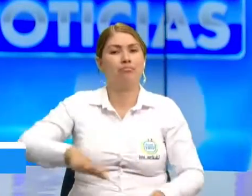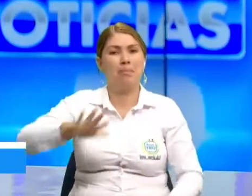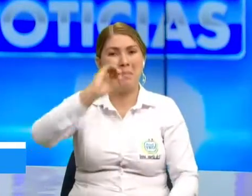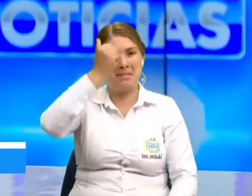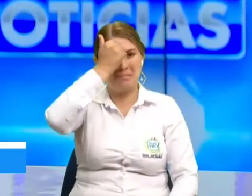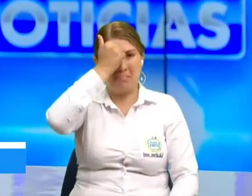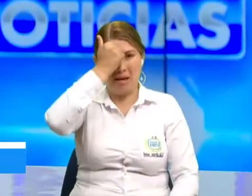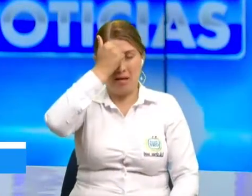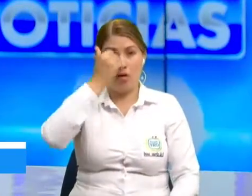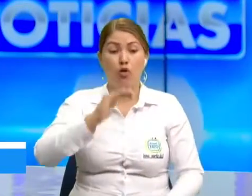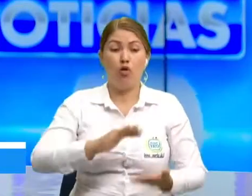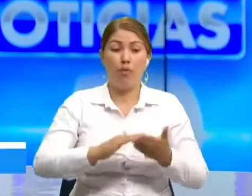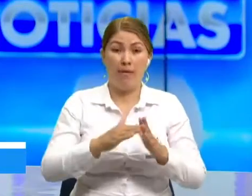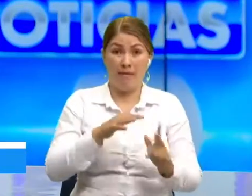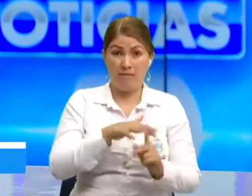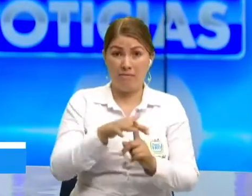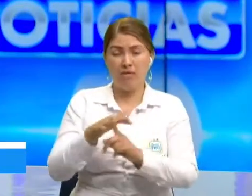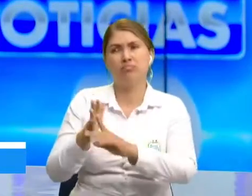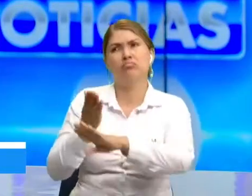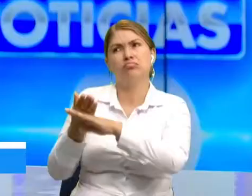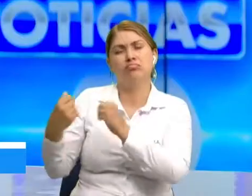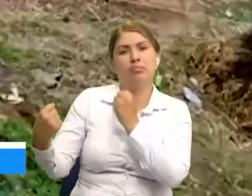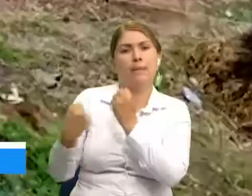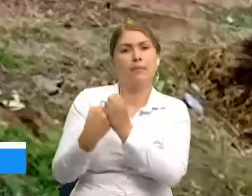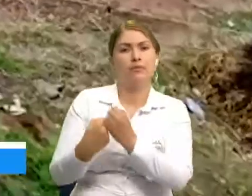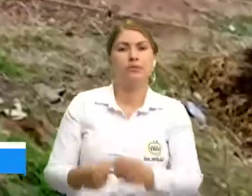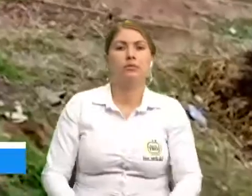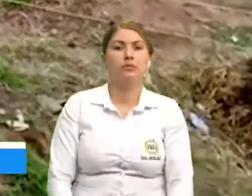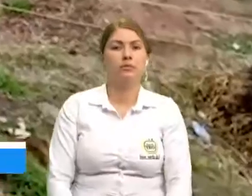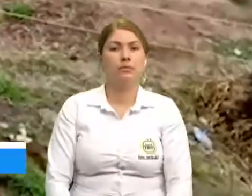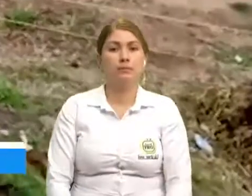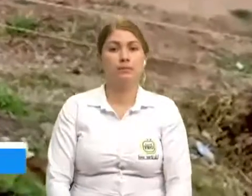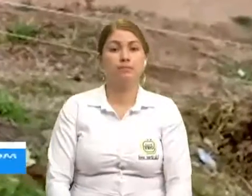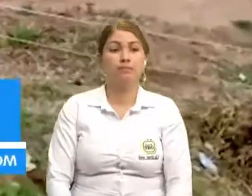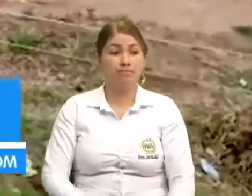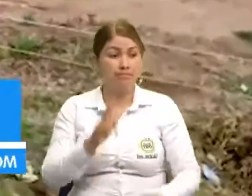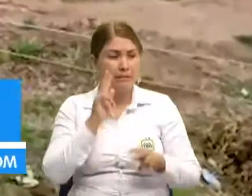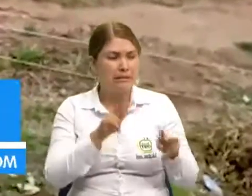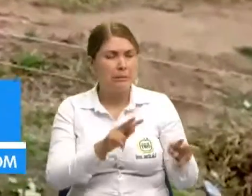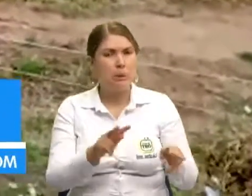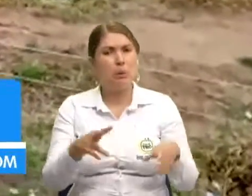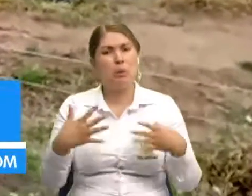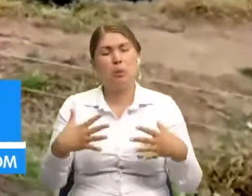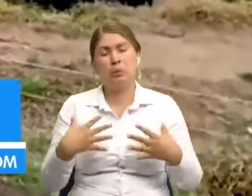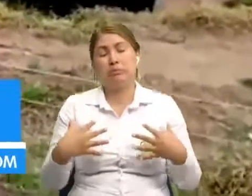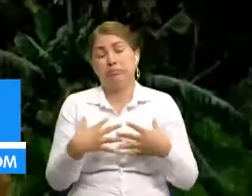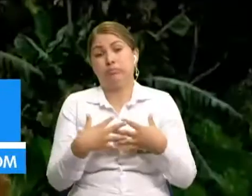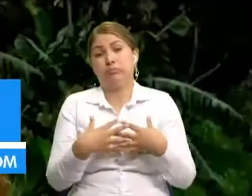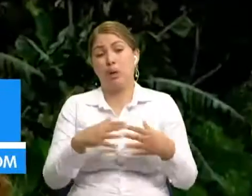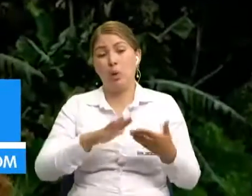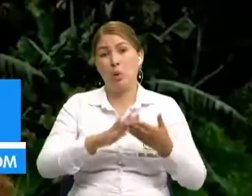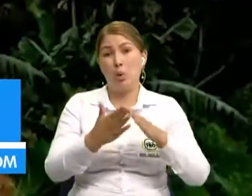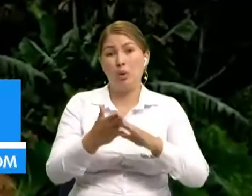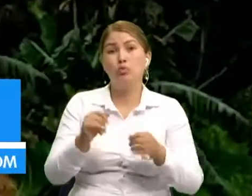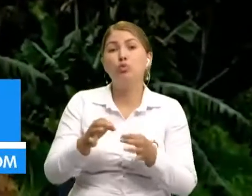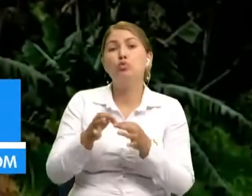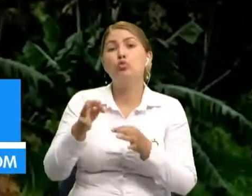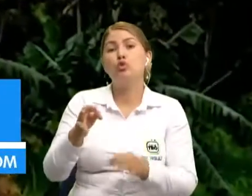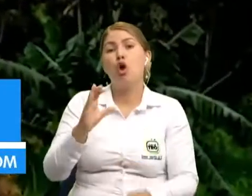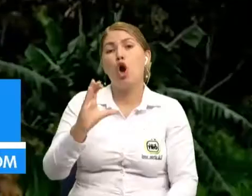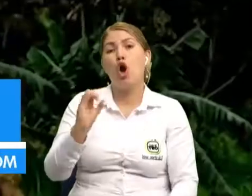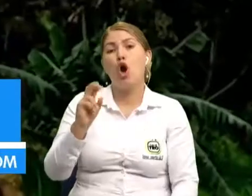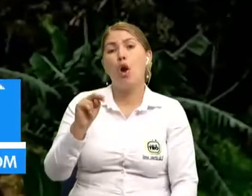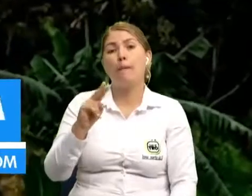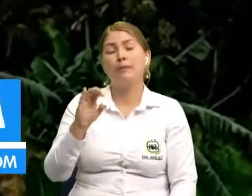las comunidades afectadas piden apoyo el panorama es bastante desconcertante para las comunidades del municipio de